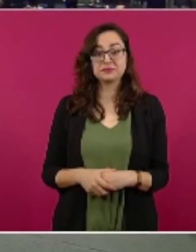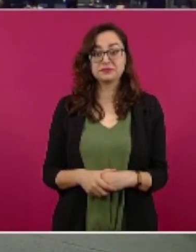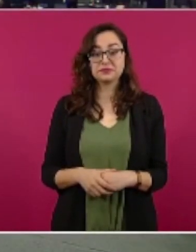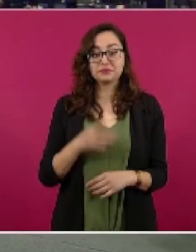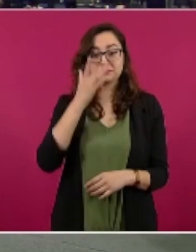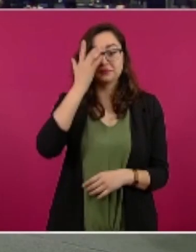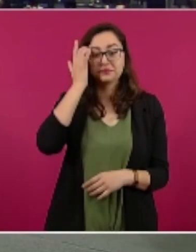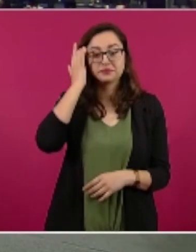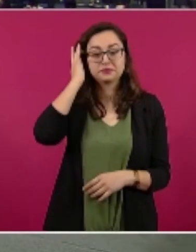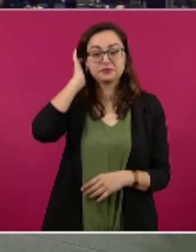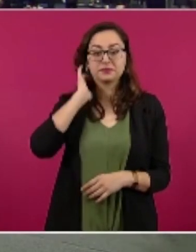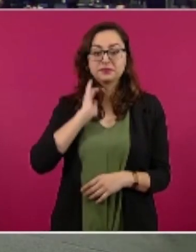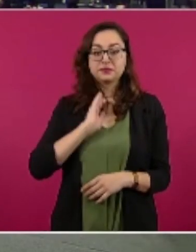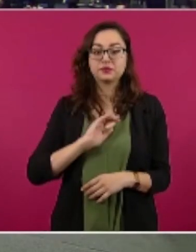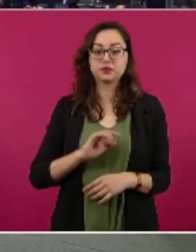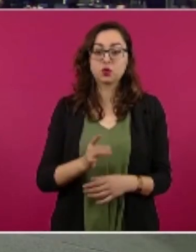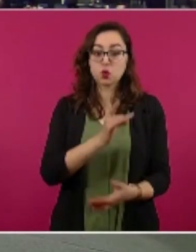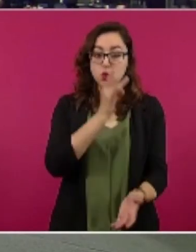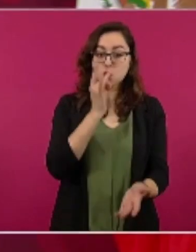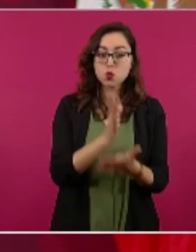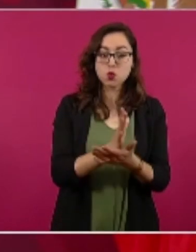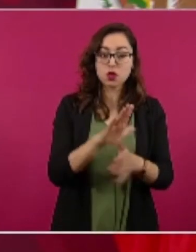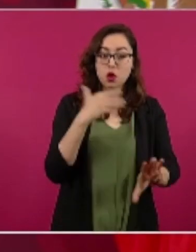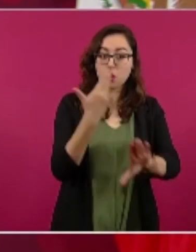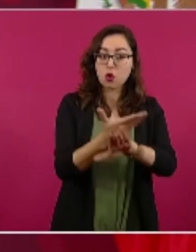más Loret,